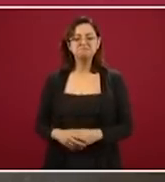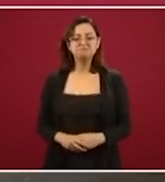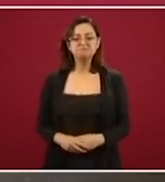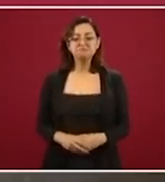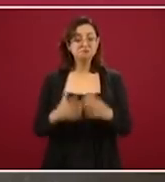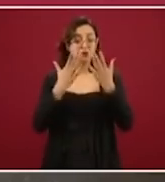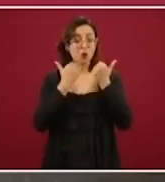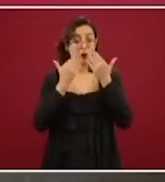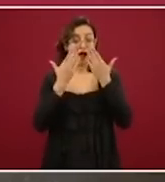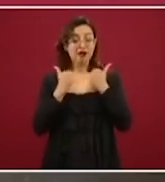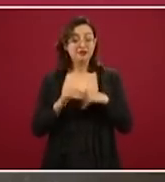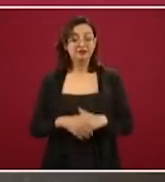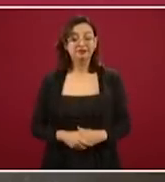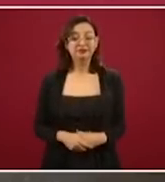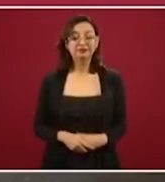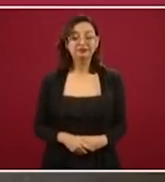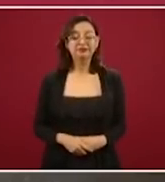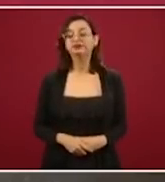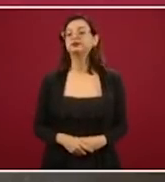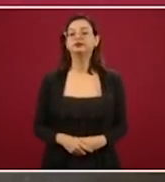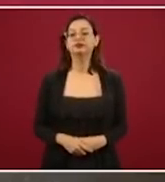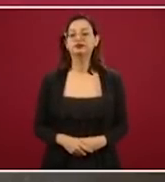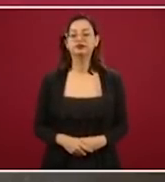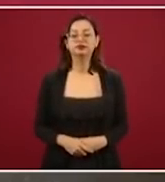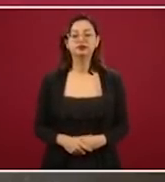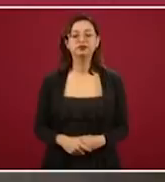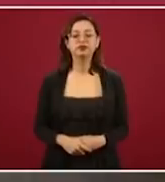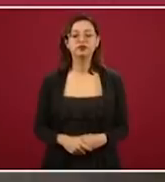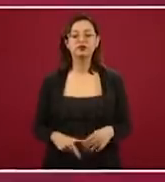No existía en un país